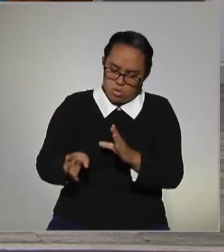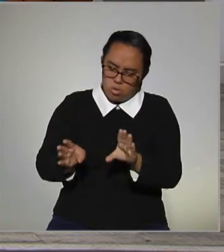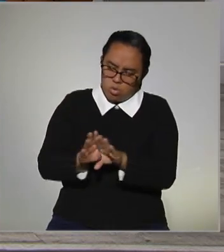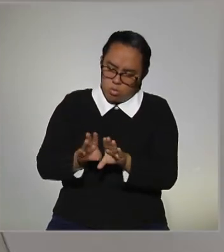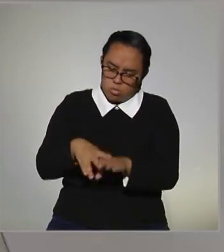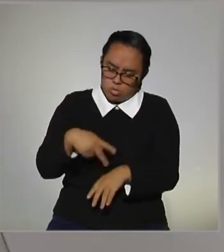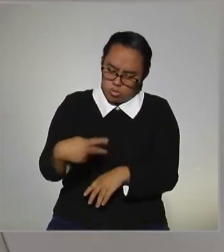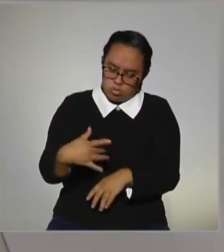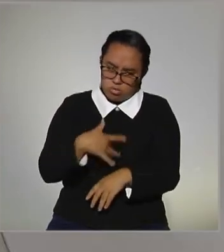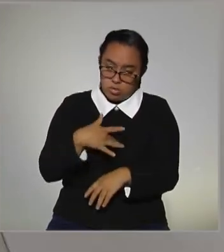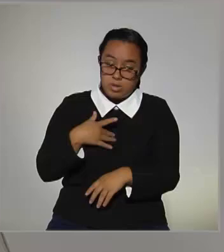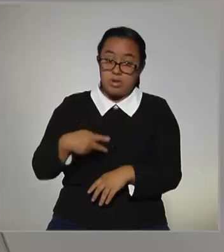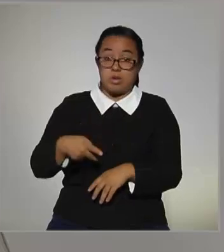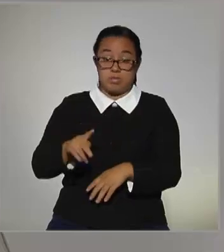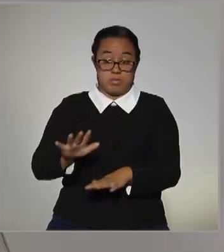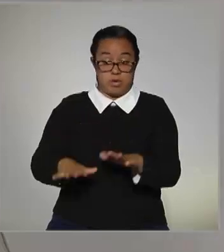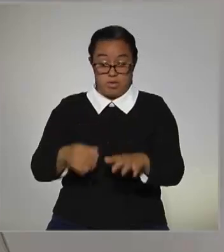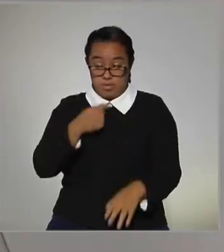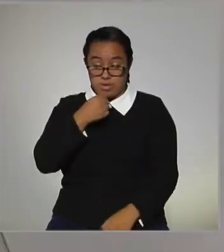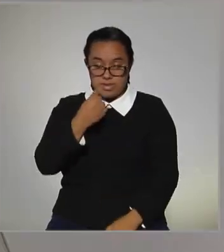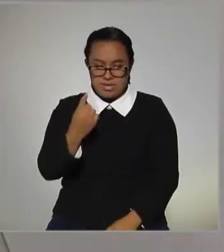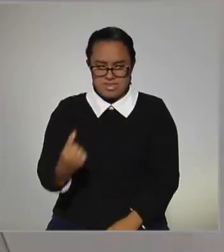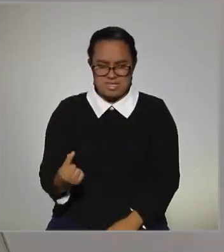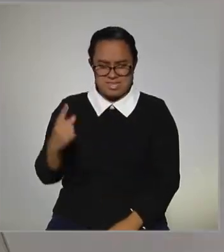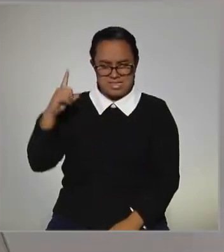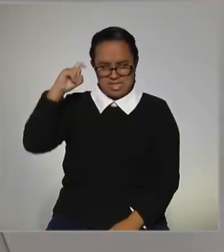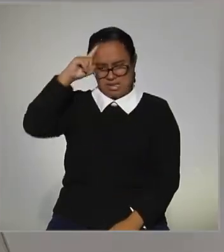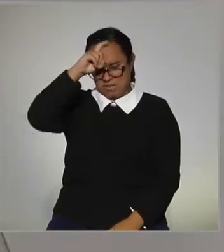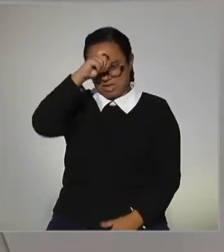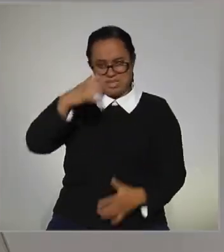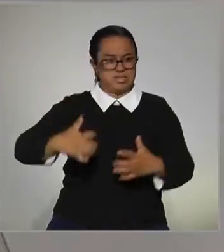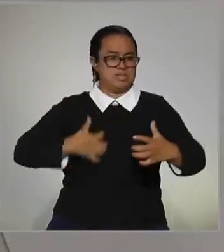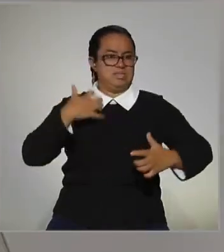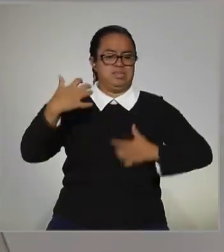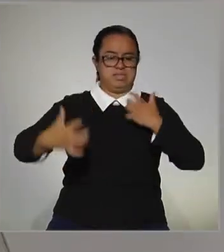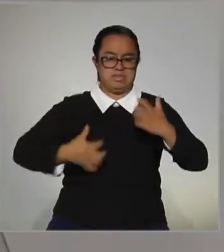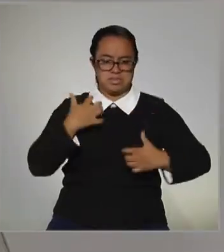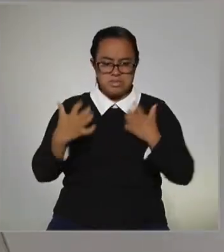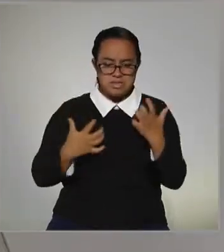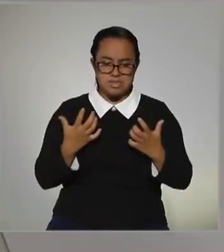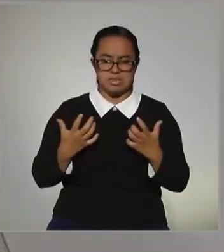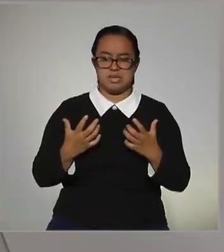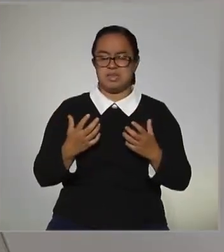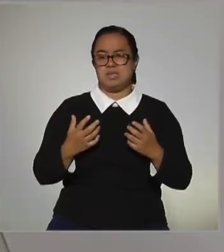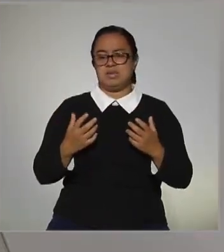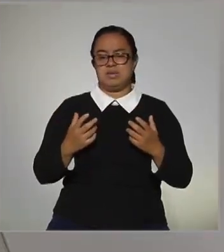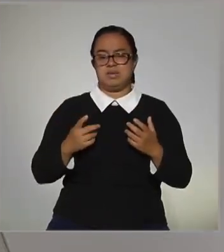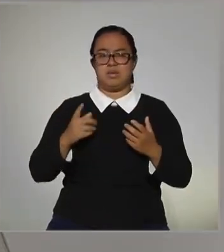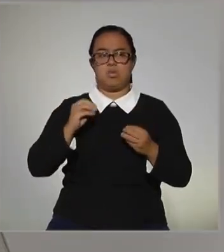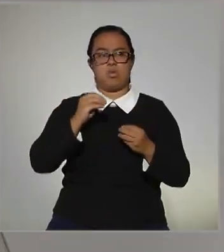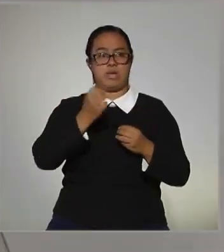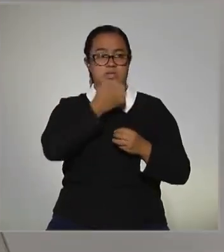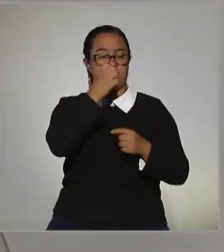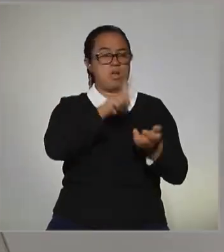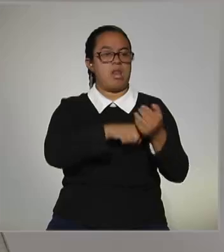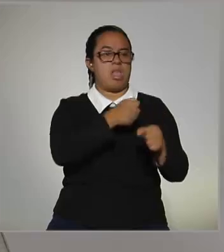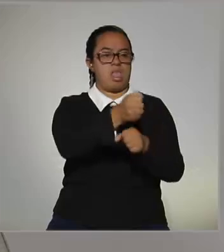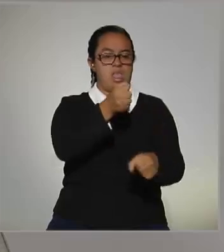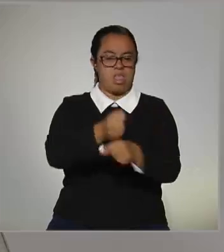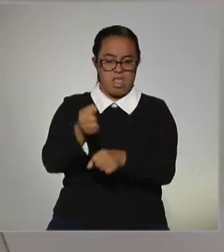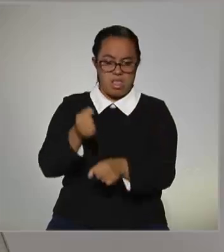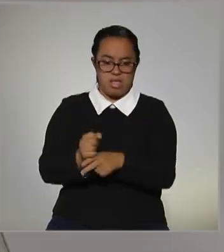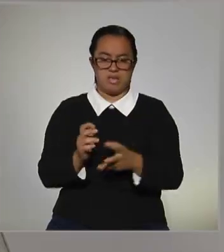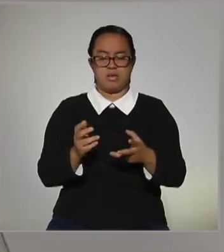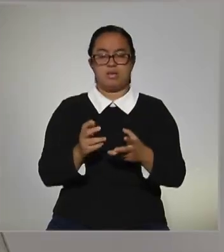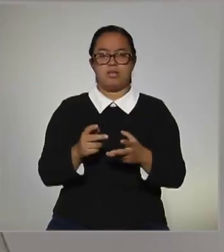lo que sentimos, pero el niño a veces es difícil, ¿no? O sea, hay niños que están a lo mejor muy irritados, hay niños que están muy enojados, hay niños que están pegando en la escuela, hay niños que están,